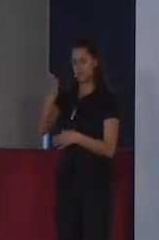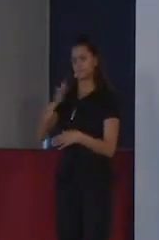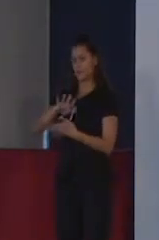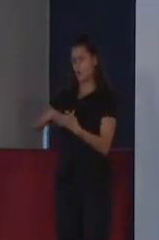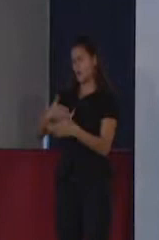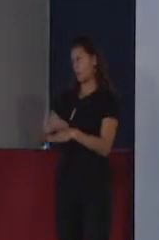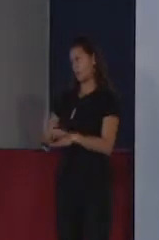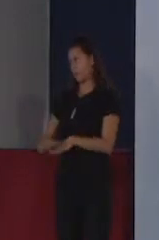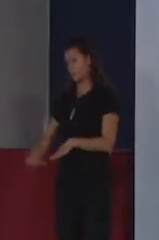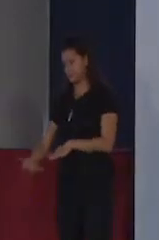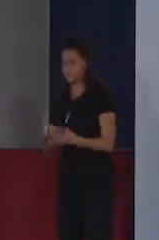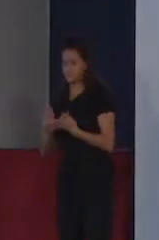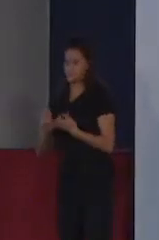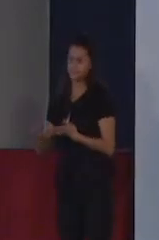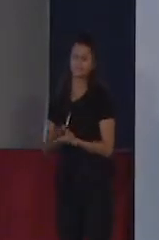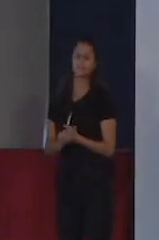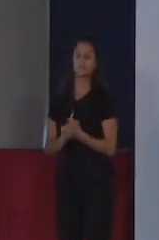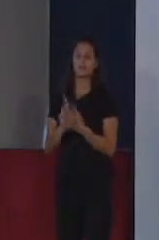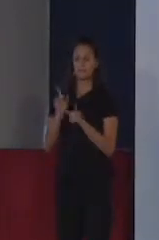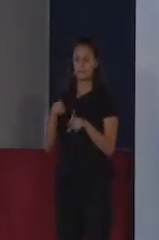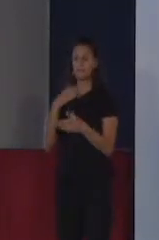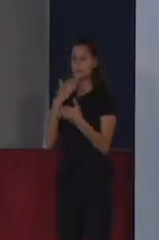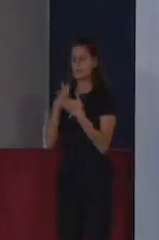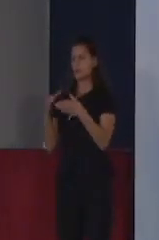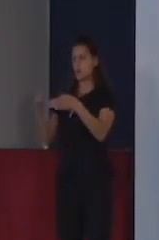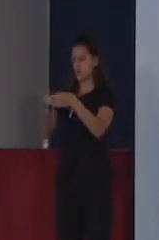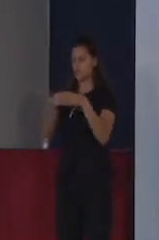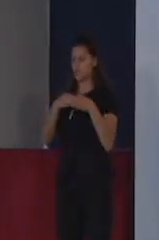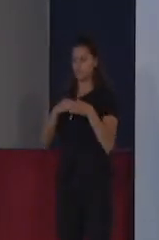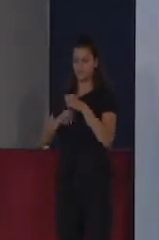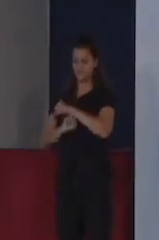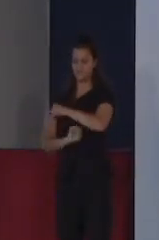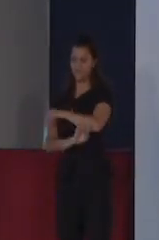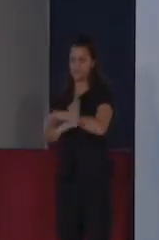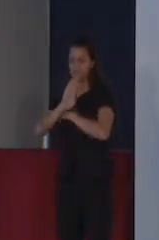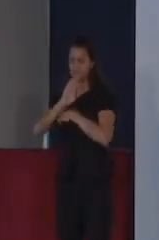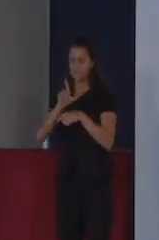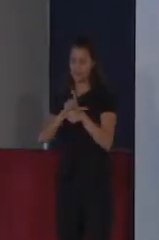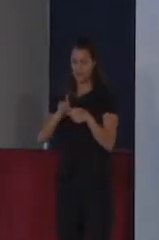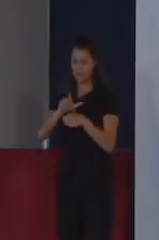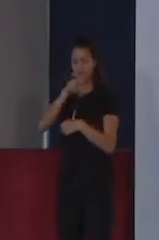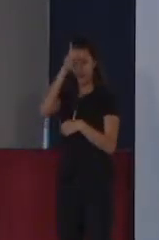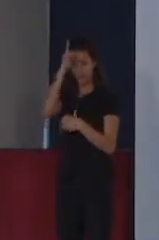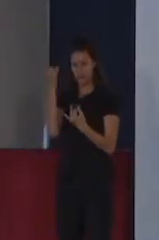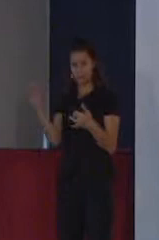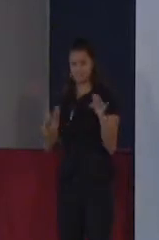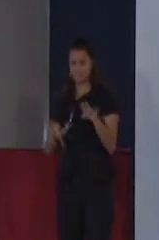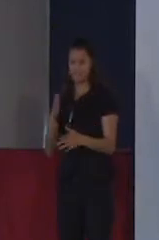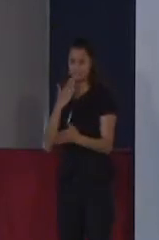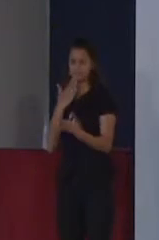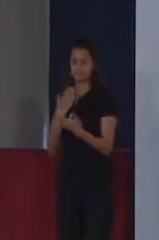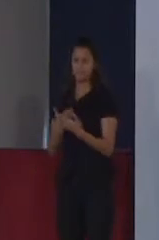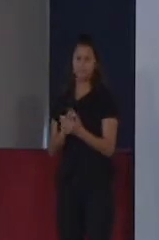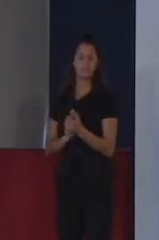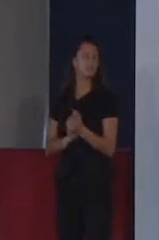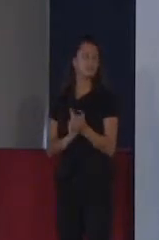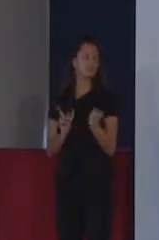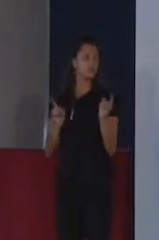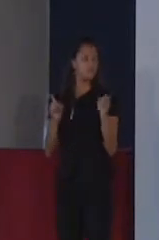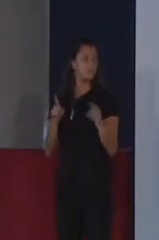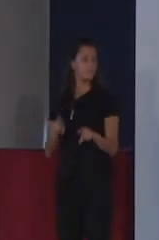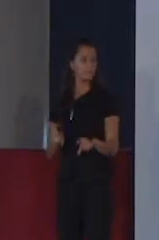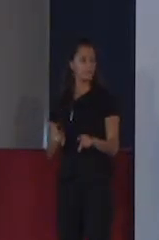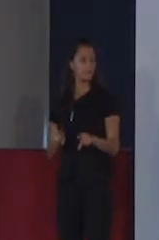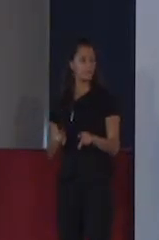nos ha alterado. Igualmente a las organizaciones de base de la localidad de Kennedy que están haciendo presencia el día de hoy, y a